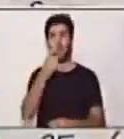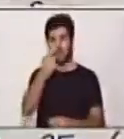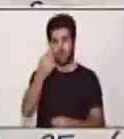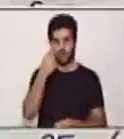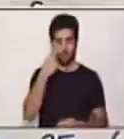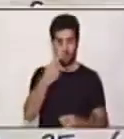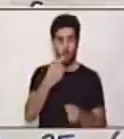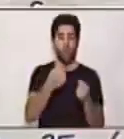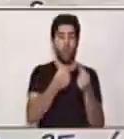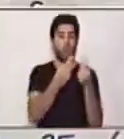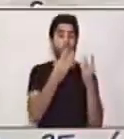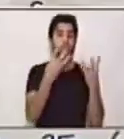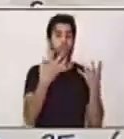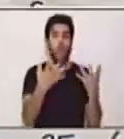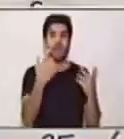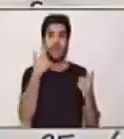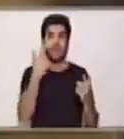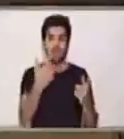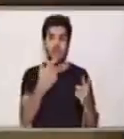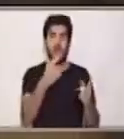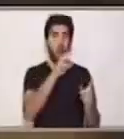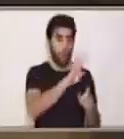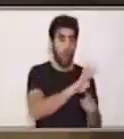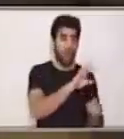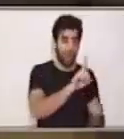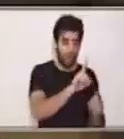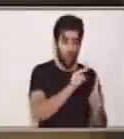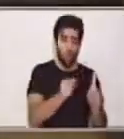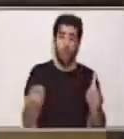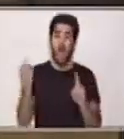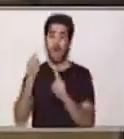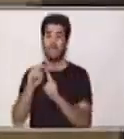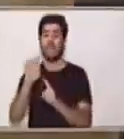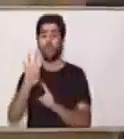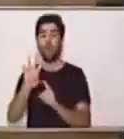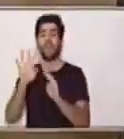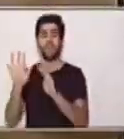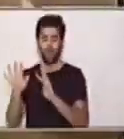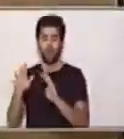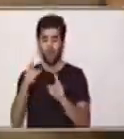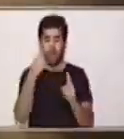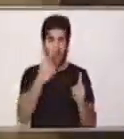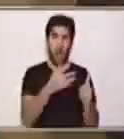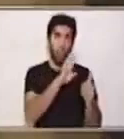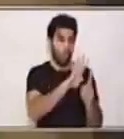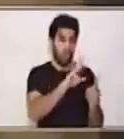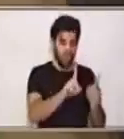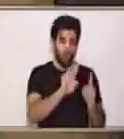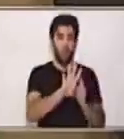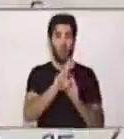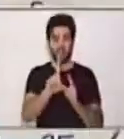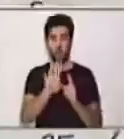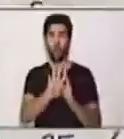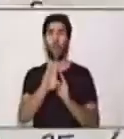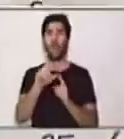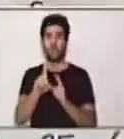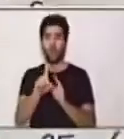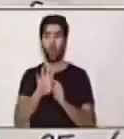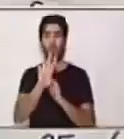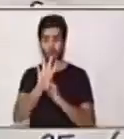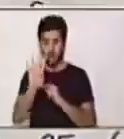Y entre 41 y 48 tenemos 1, 2, 3, 4, 5, 6, 7.